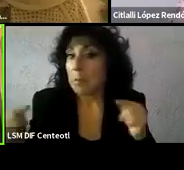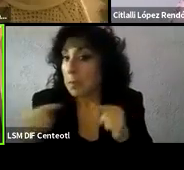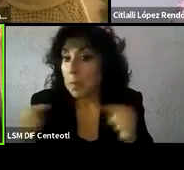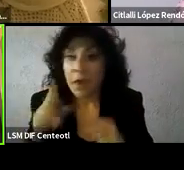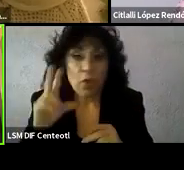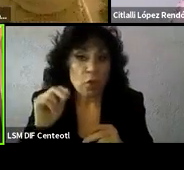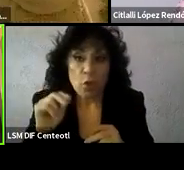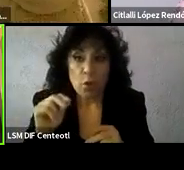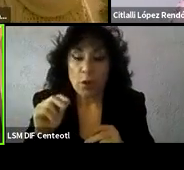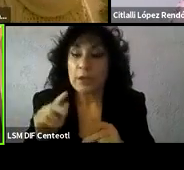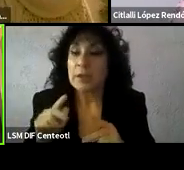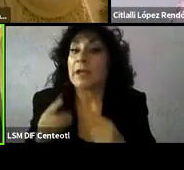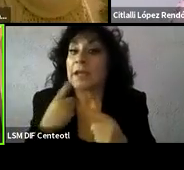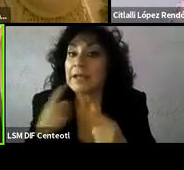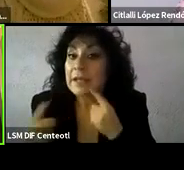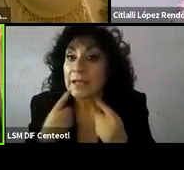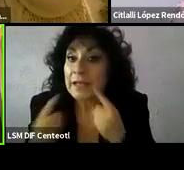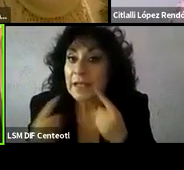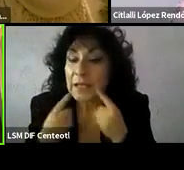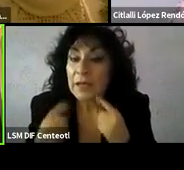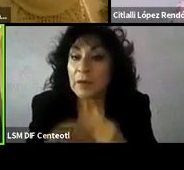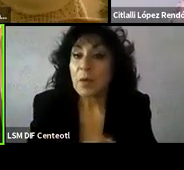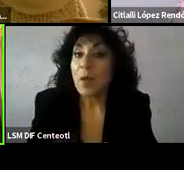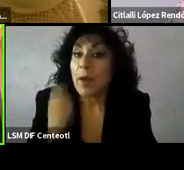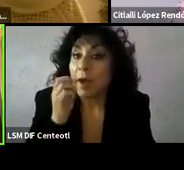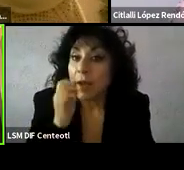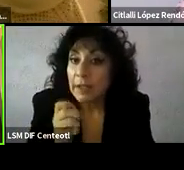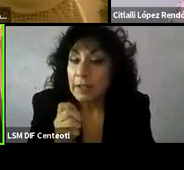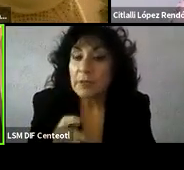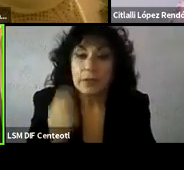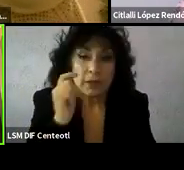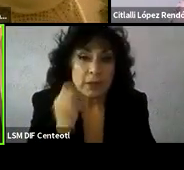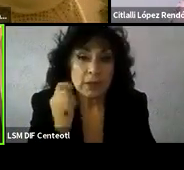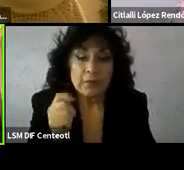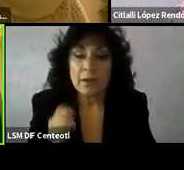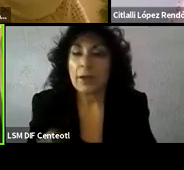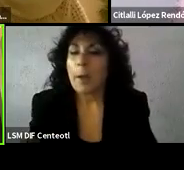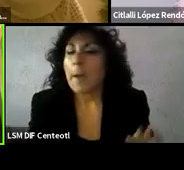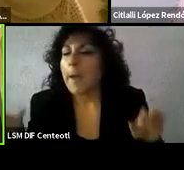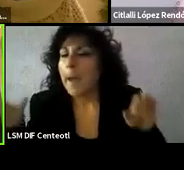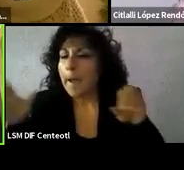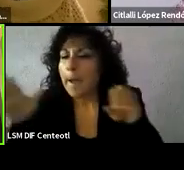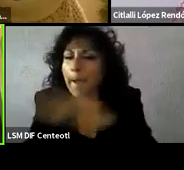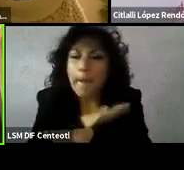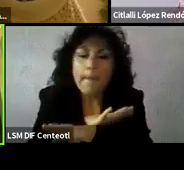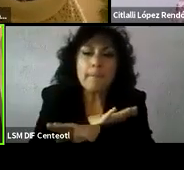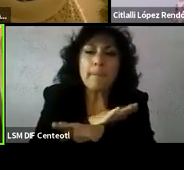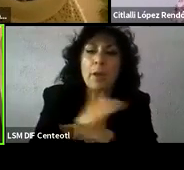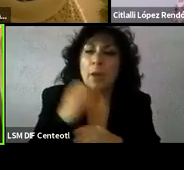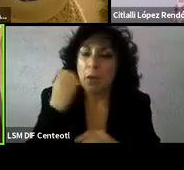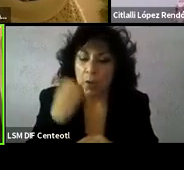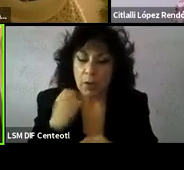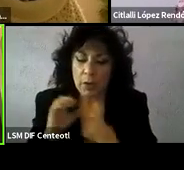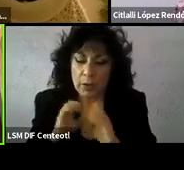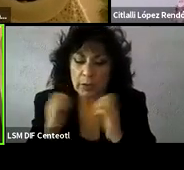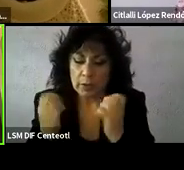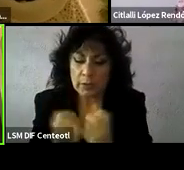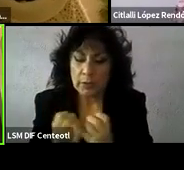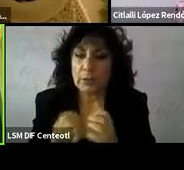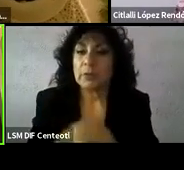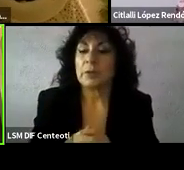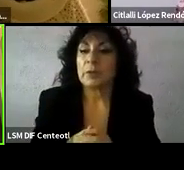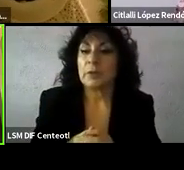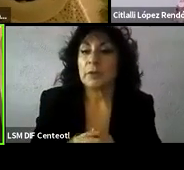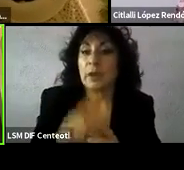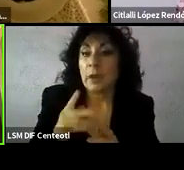es un cambio rotundo de toda la escuela, porque entonces participan el directivo, el personal docente, los papás,